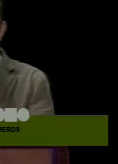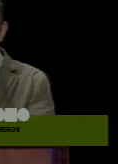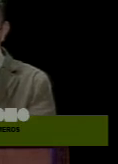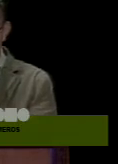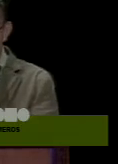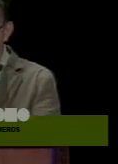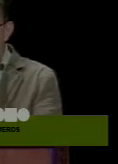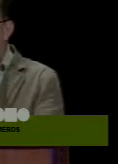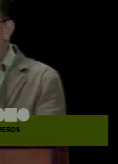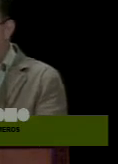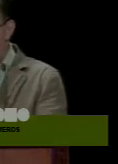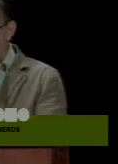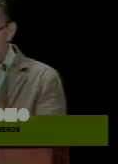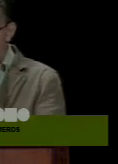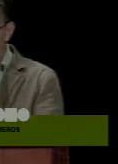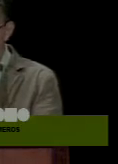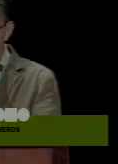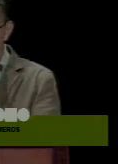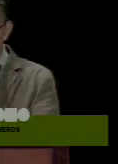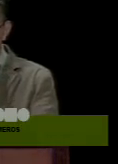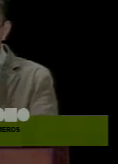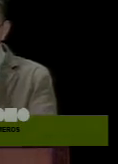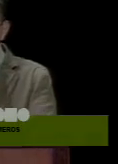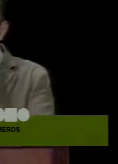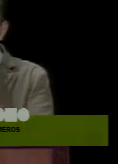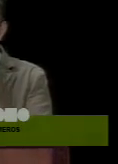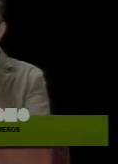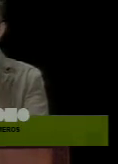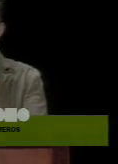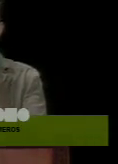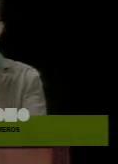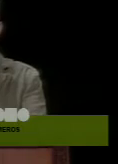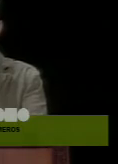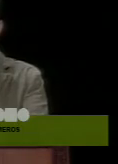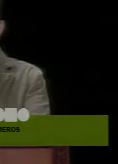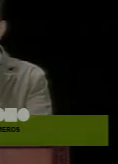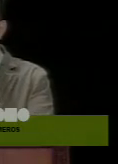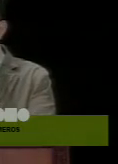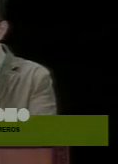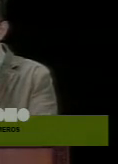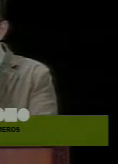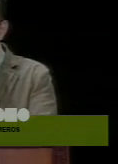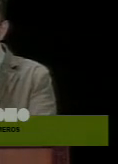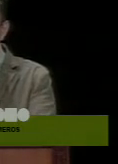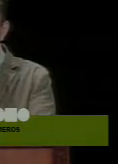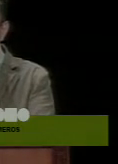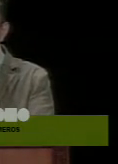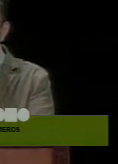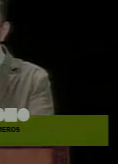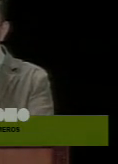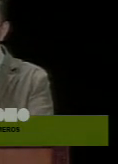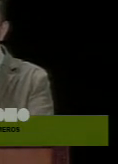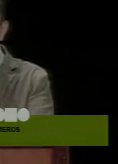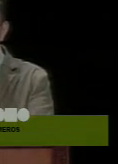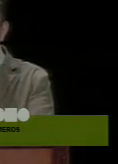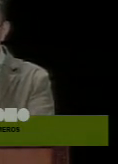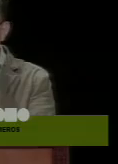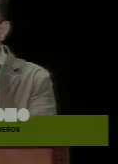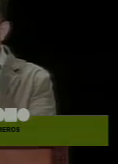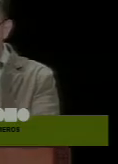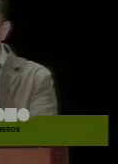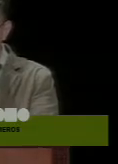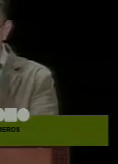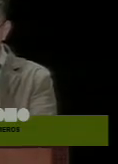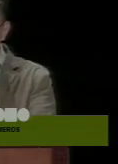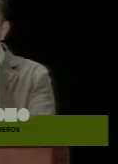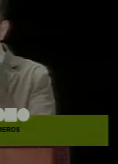comandante presidente. A mis queridas enfermeras, vaya un infinito reconocimiento por su patriótica y humanitaria